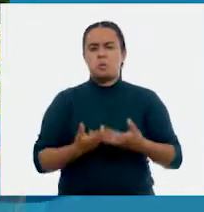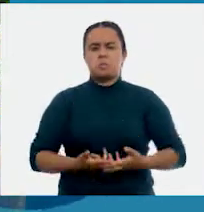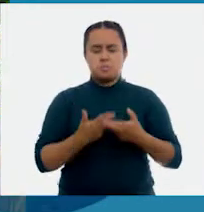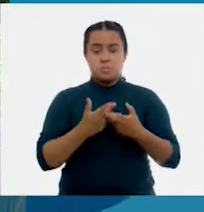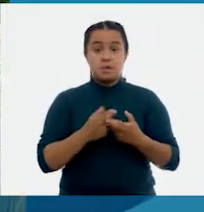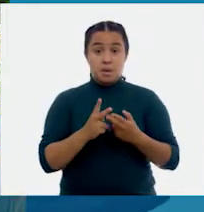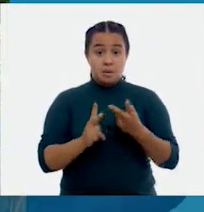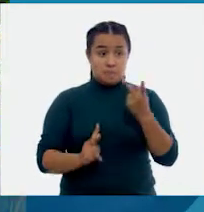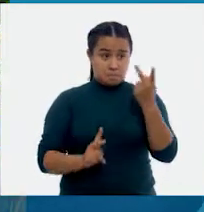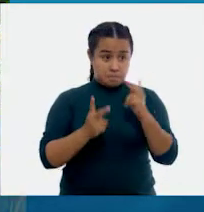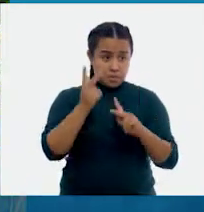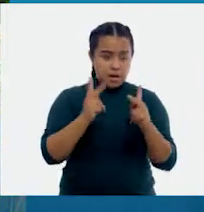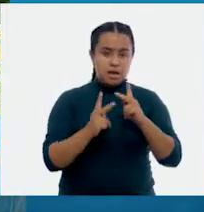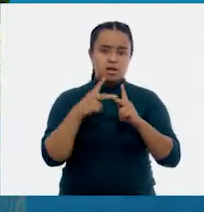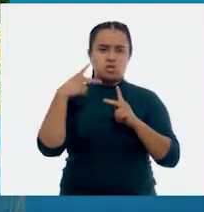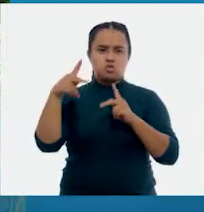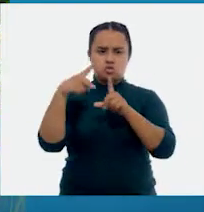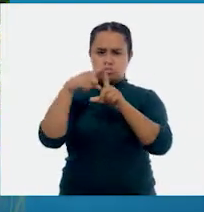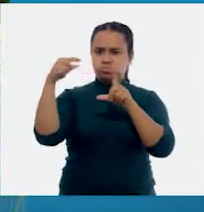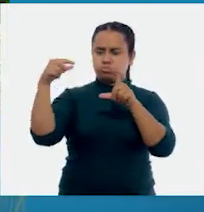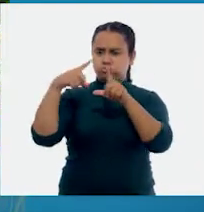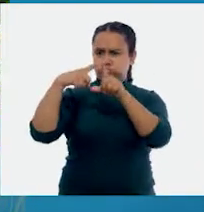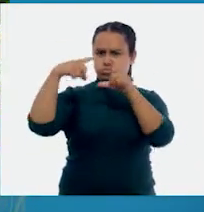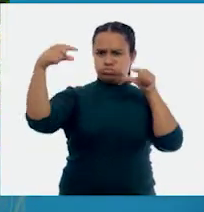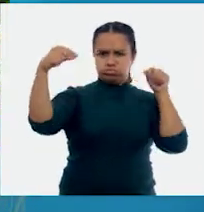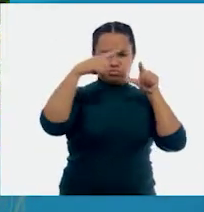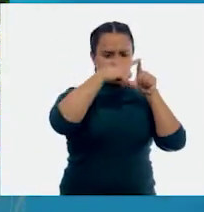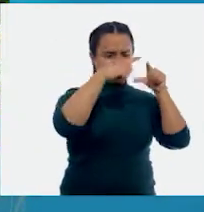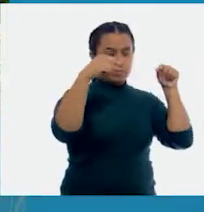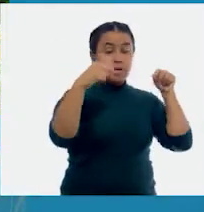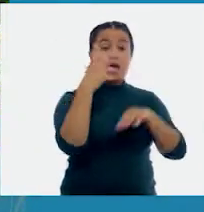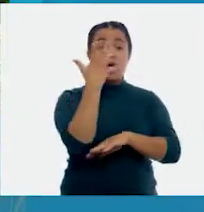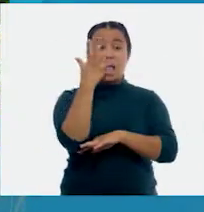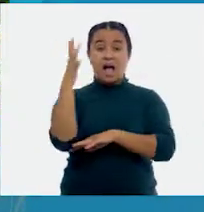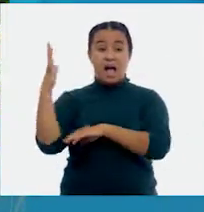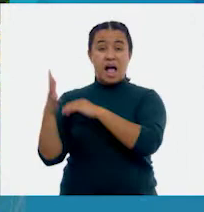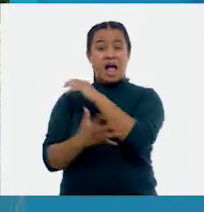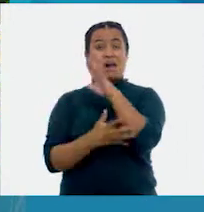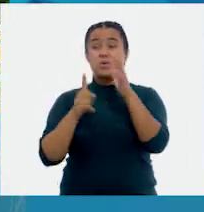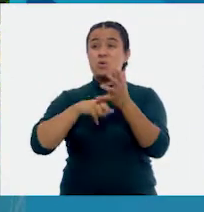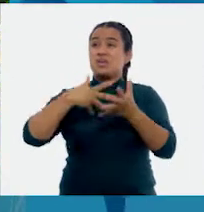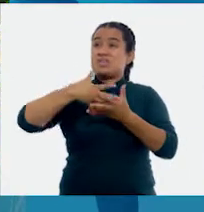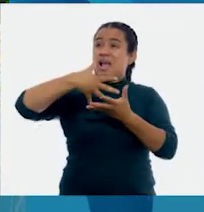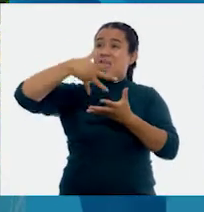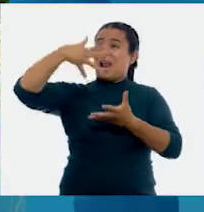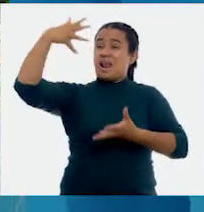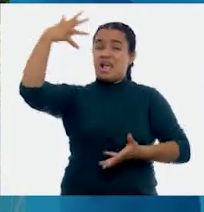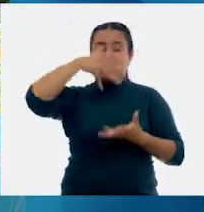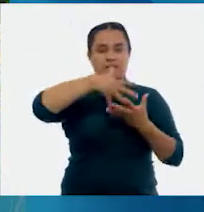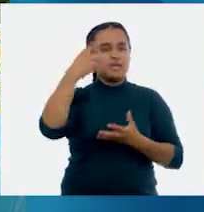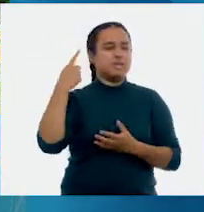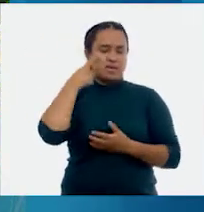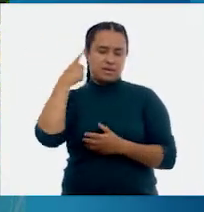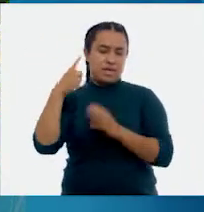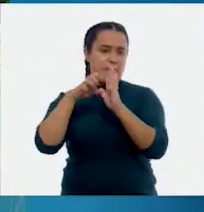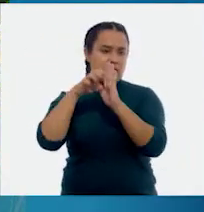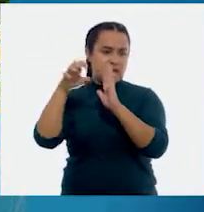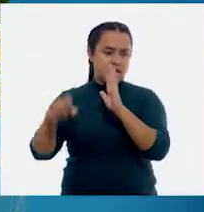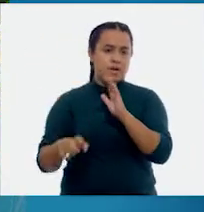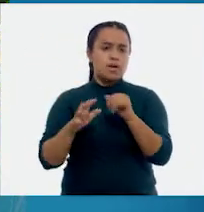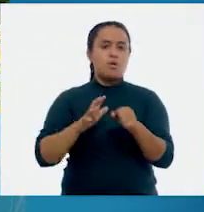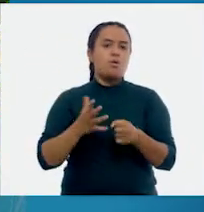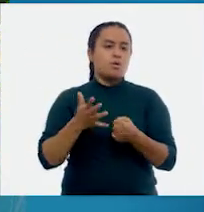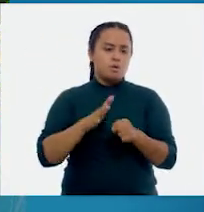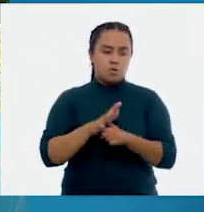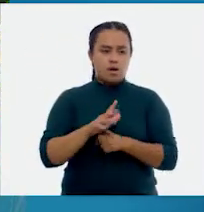plantas, son de hojas anchas, hay árboles muy grandes y algunos ejemplos son